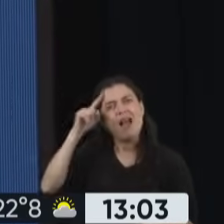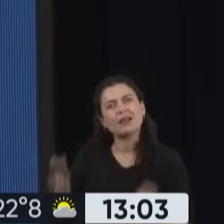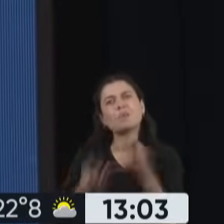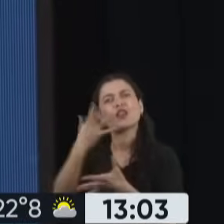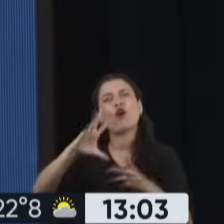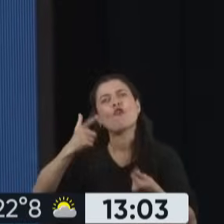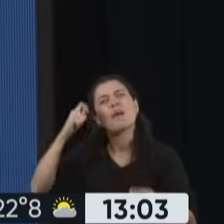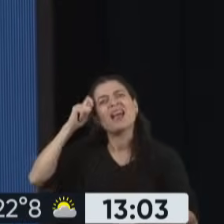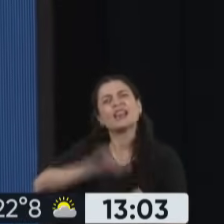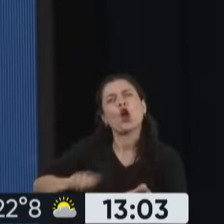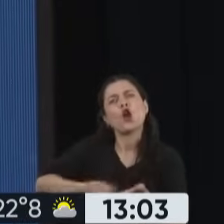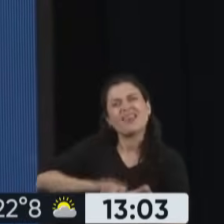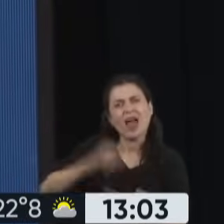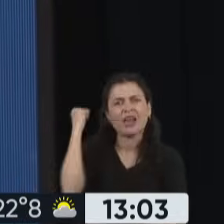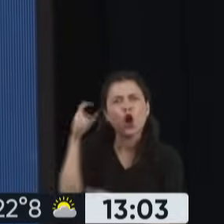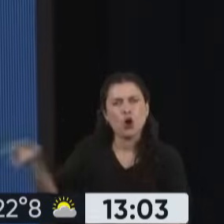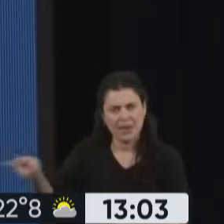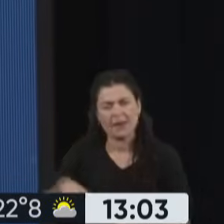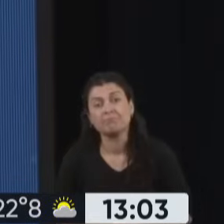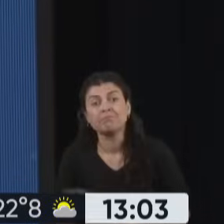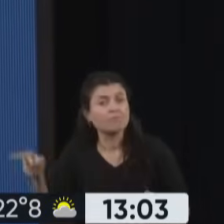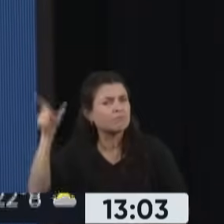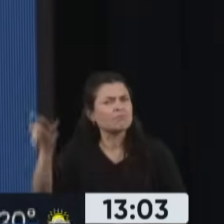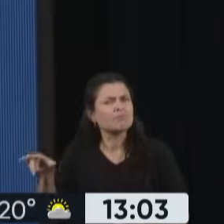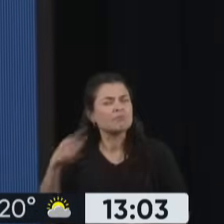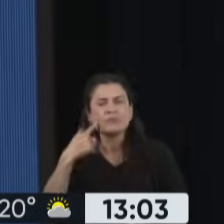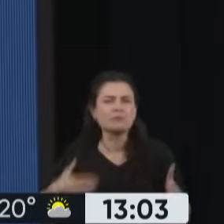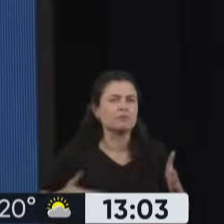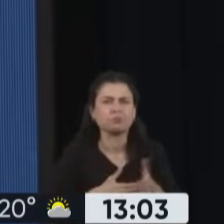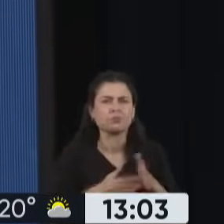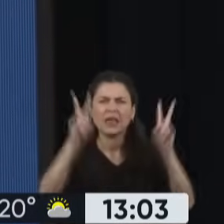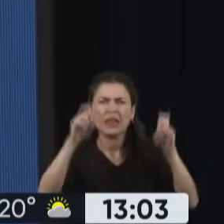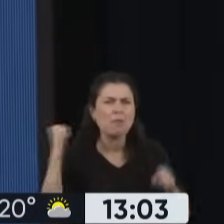anarcocapitalismo, porque esto es central.